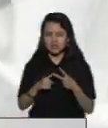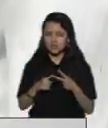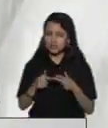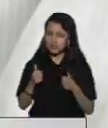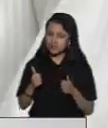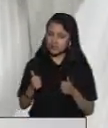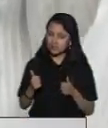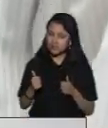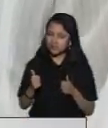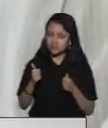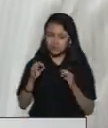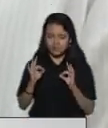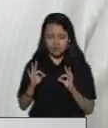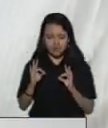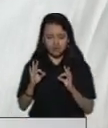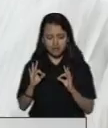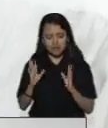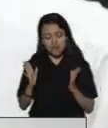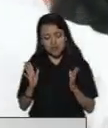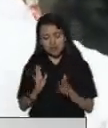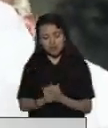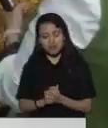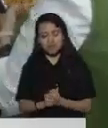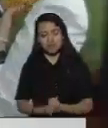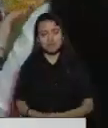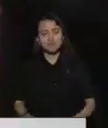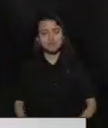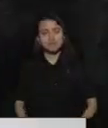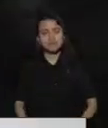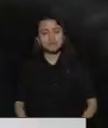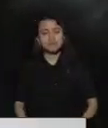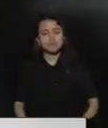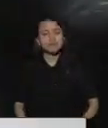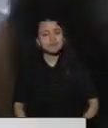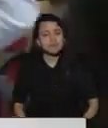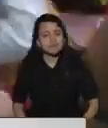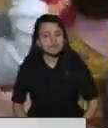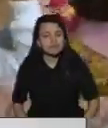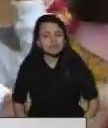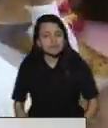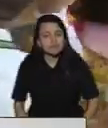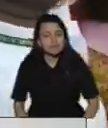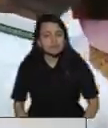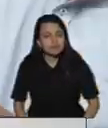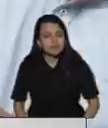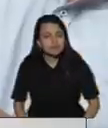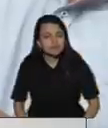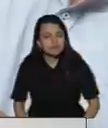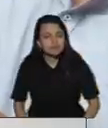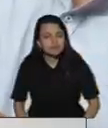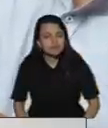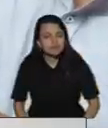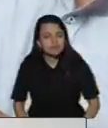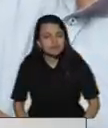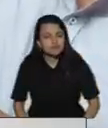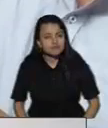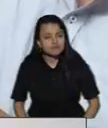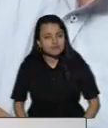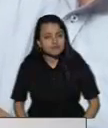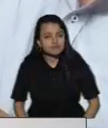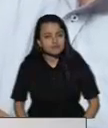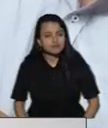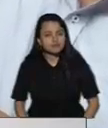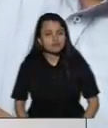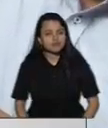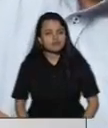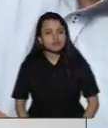Hoy, Verano llegó a la gobernación para iniciar de inmediato el empalme con Elsa Noguera. Cada vez más se construye un